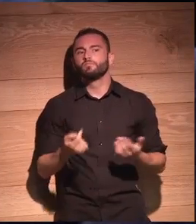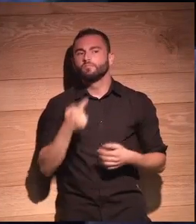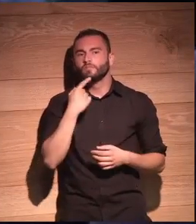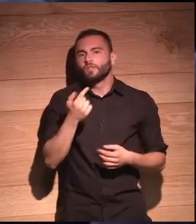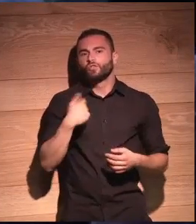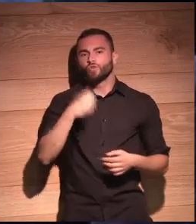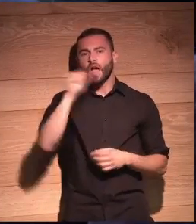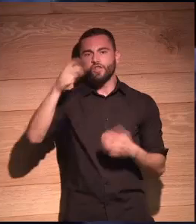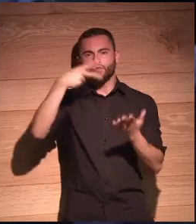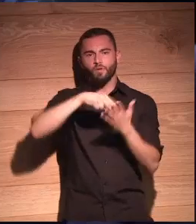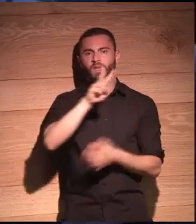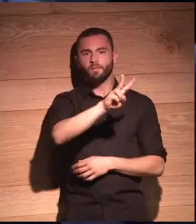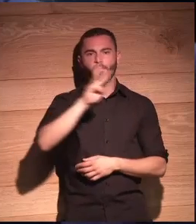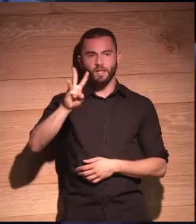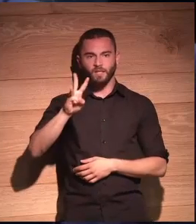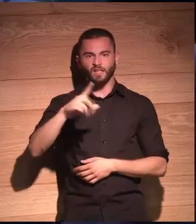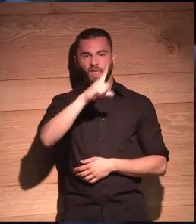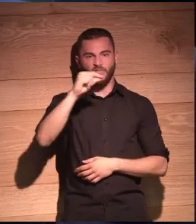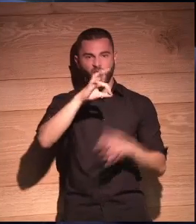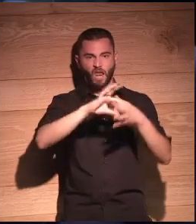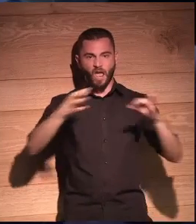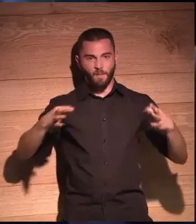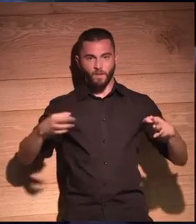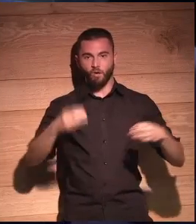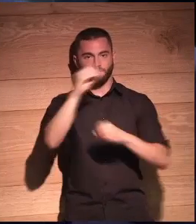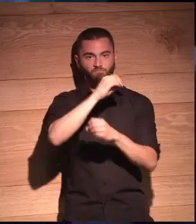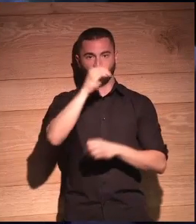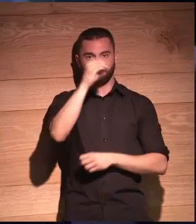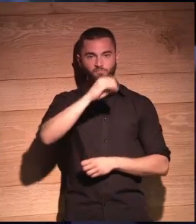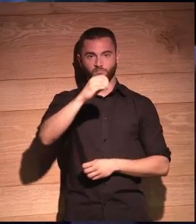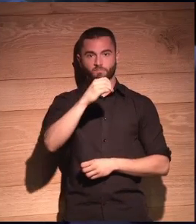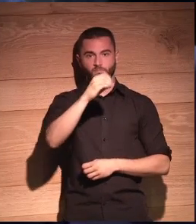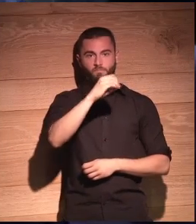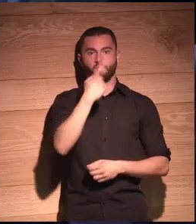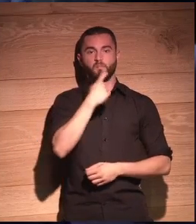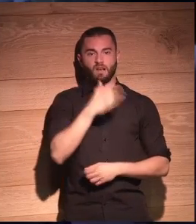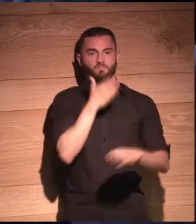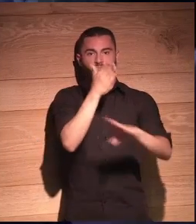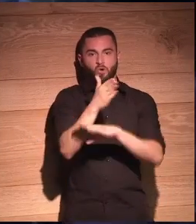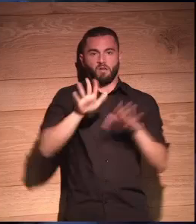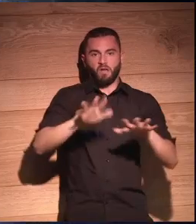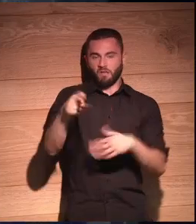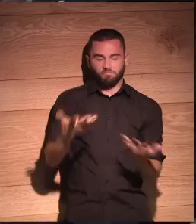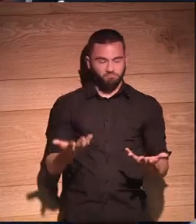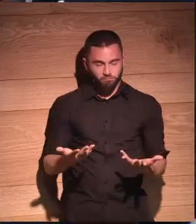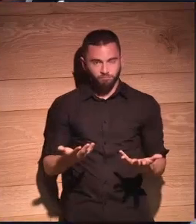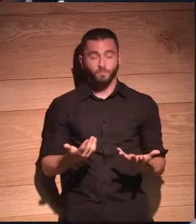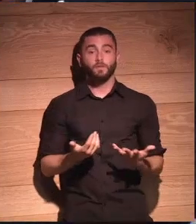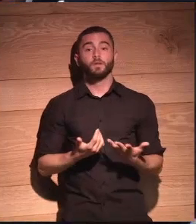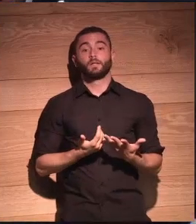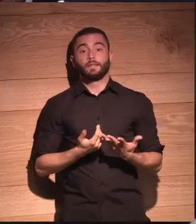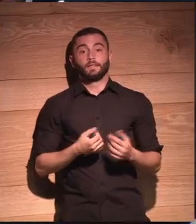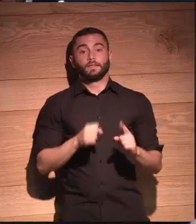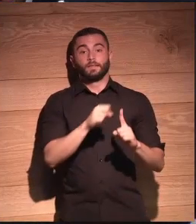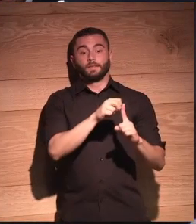no, yo para el año 2023 me voy con 100 amigos a Marte y nos quedamos allí, ¿no? Saltándose un poco, quizás con esa